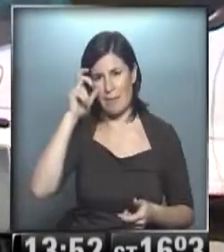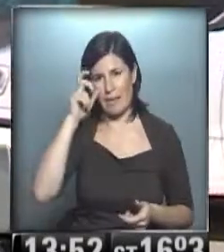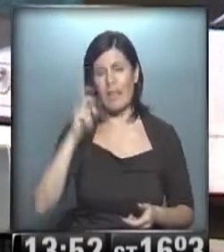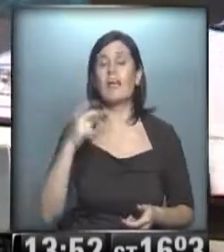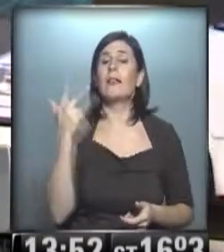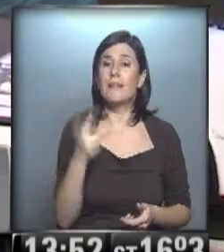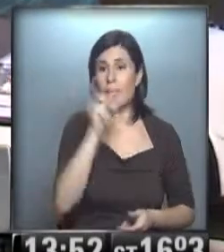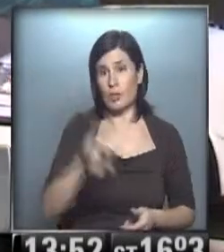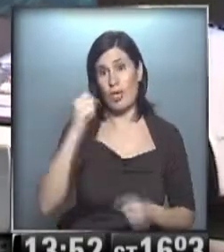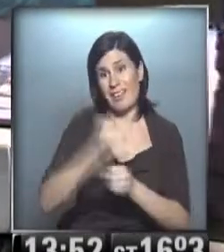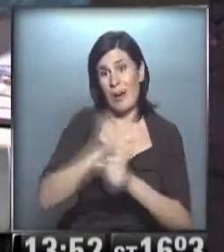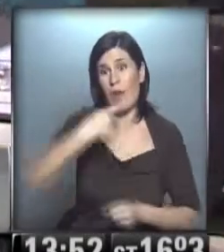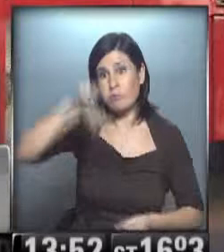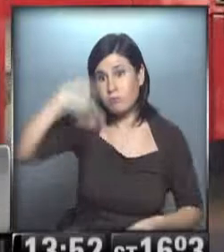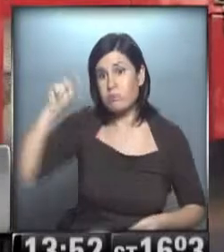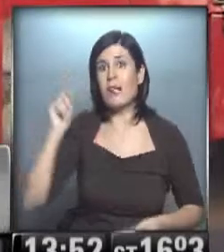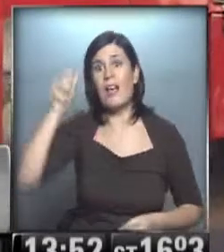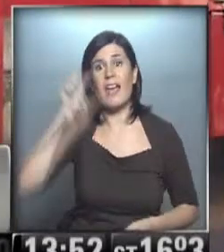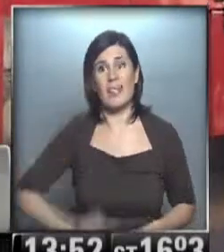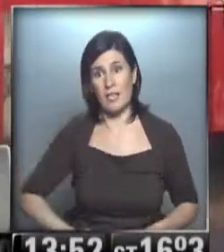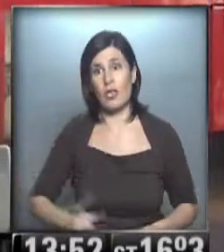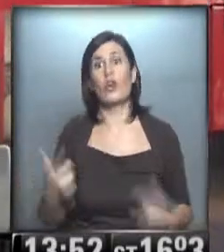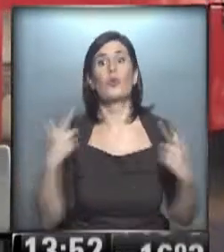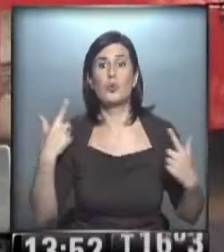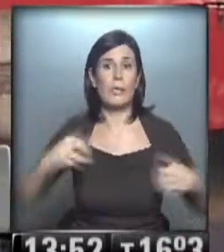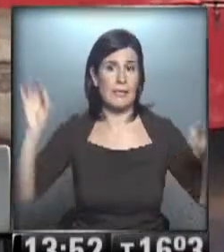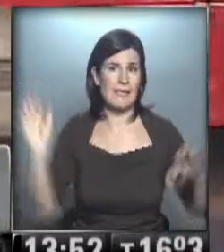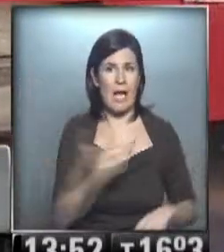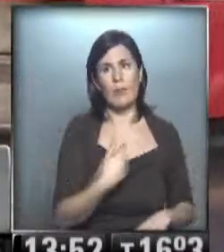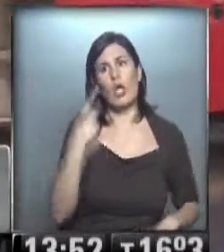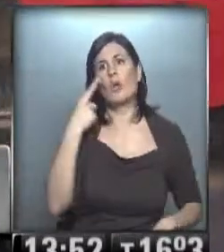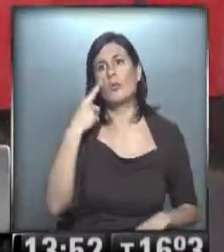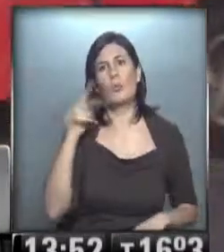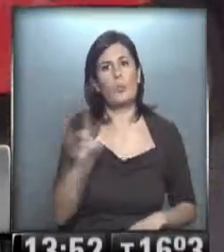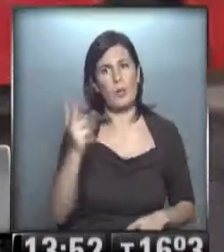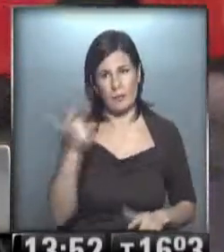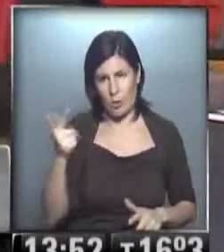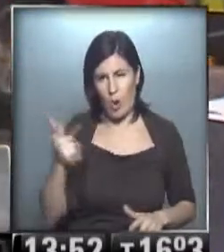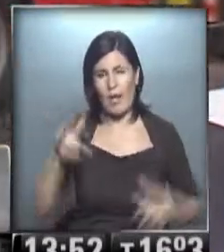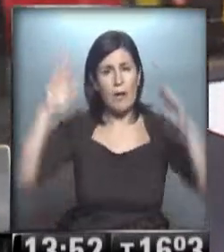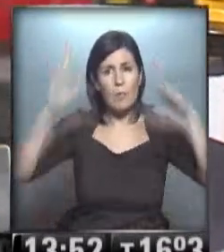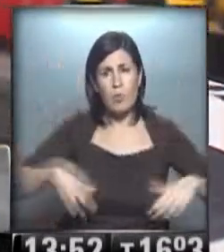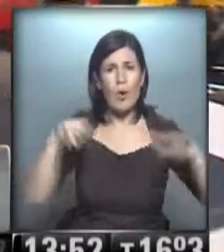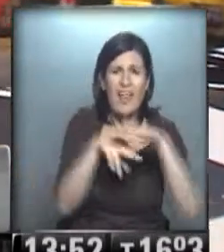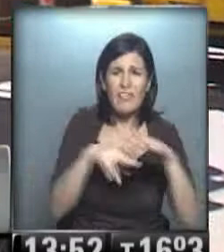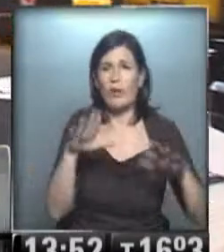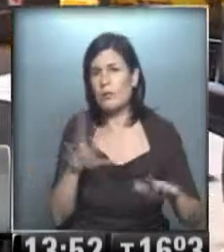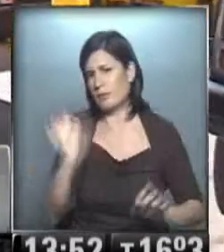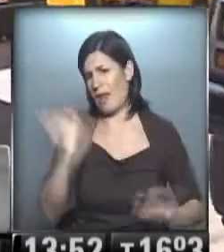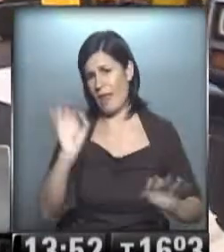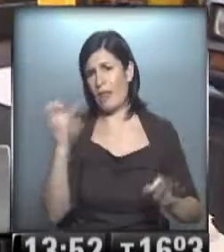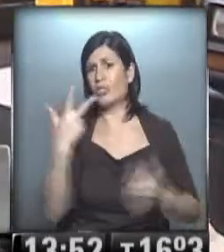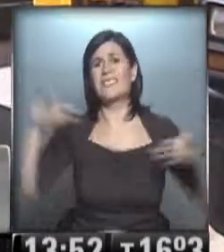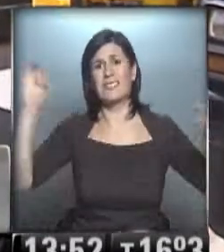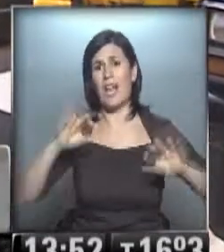obreros que trabajaban en la obra en construcción afortunadamente ninguno de ellos quedó atrapado luego del derrumbe los tres están fuera de